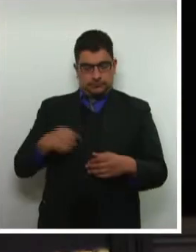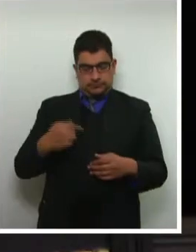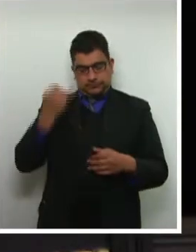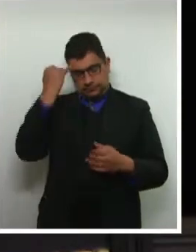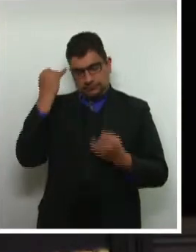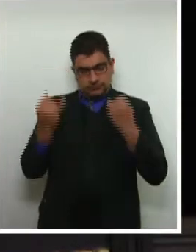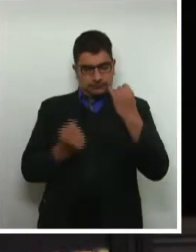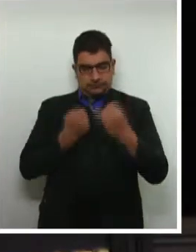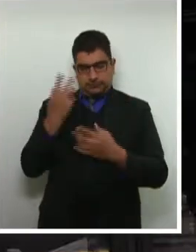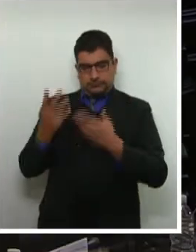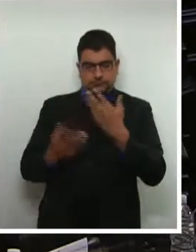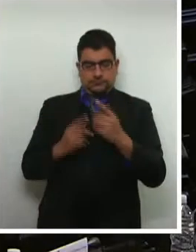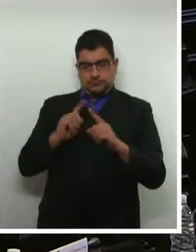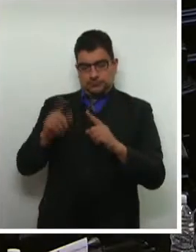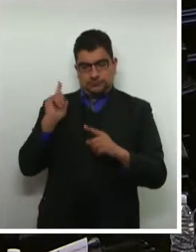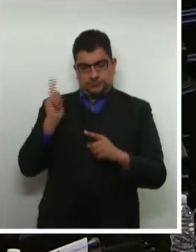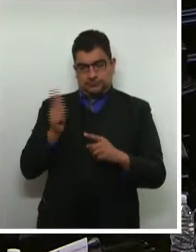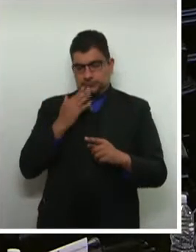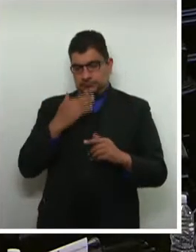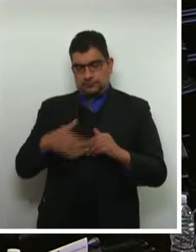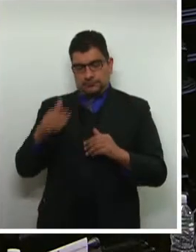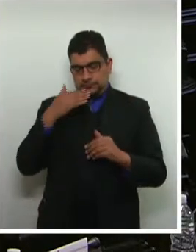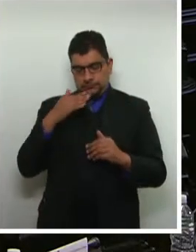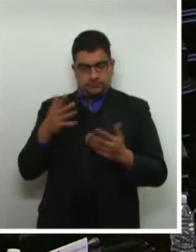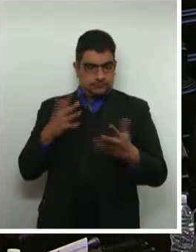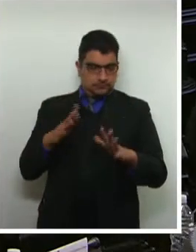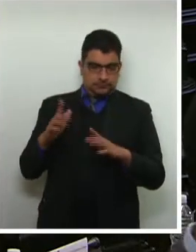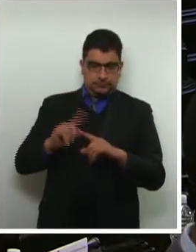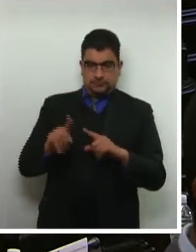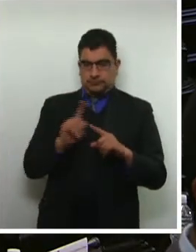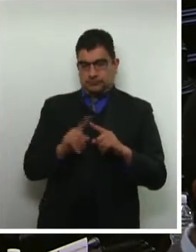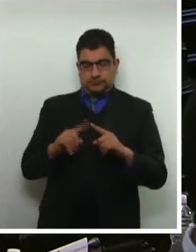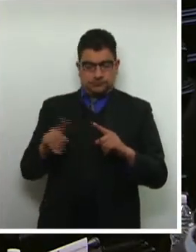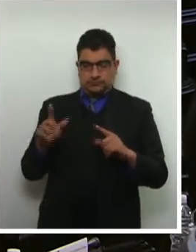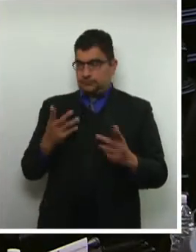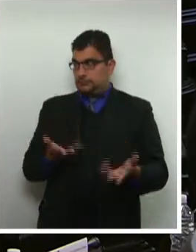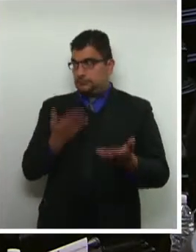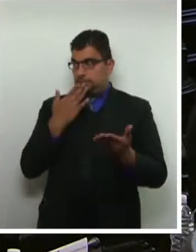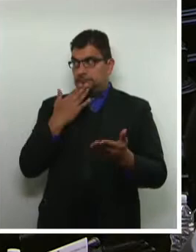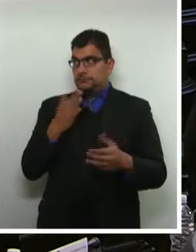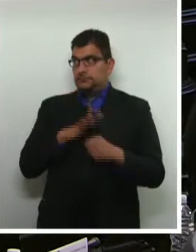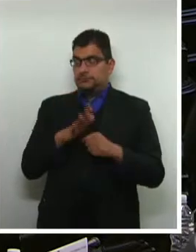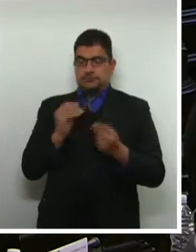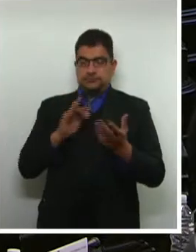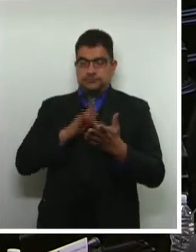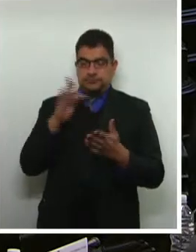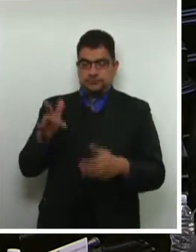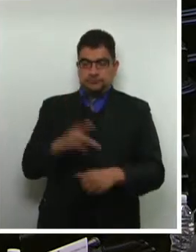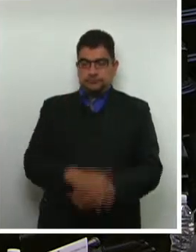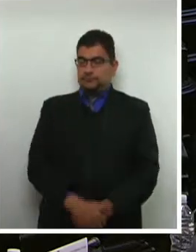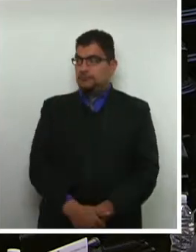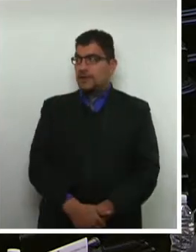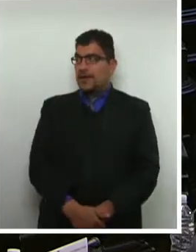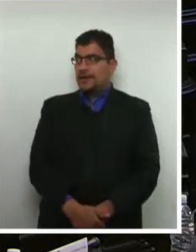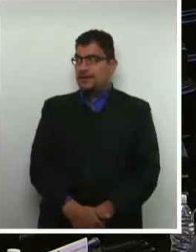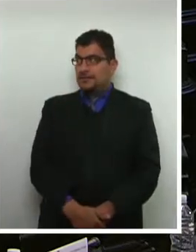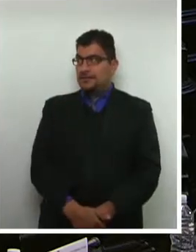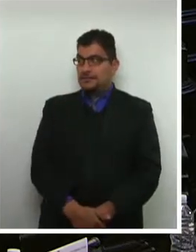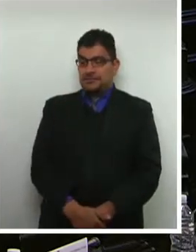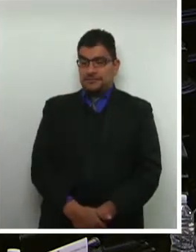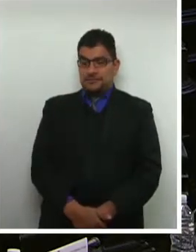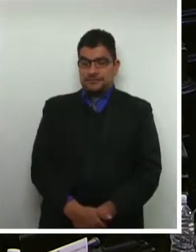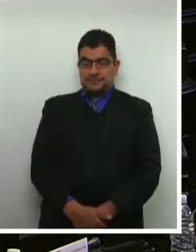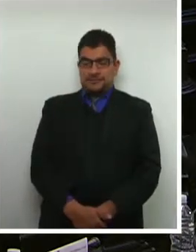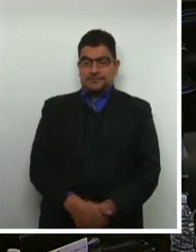argumentos, que creo fueron bastante regulares, bastante buenos. Muchas gracias. Gracias a usted,